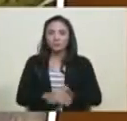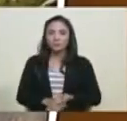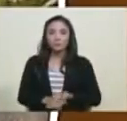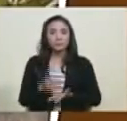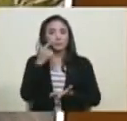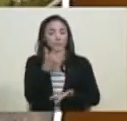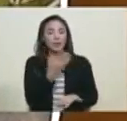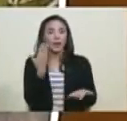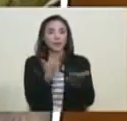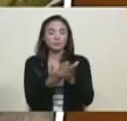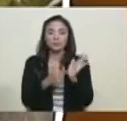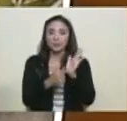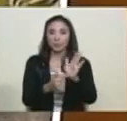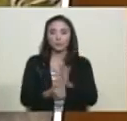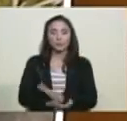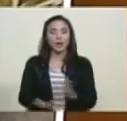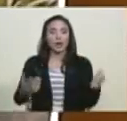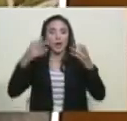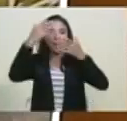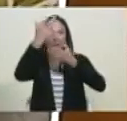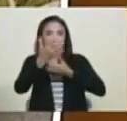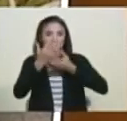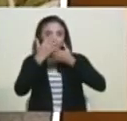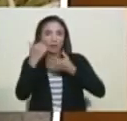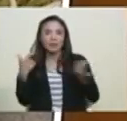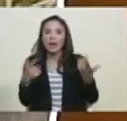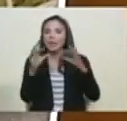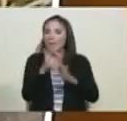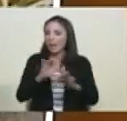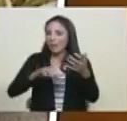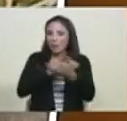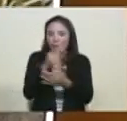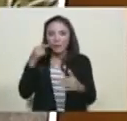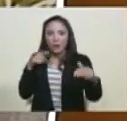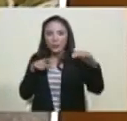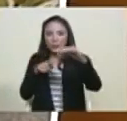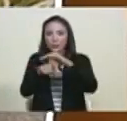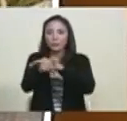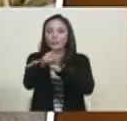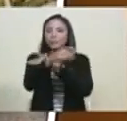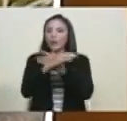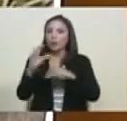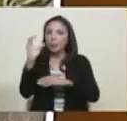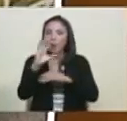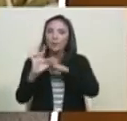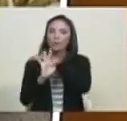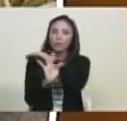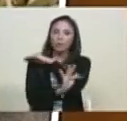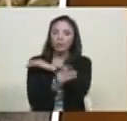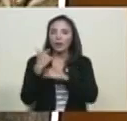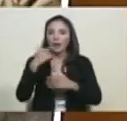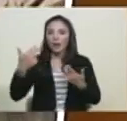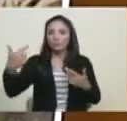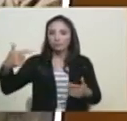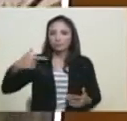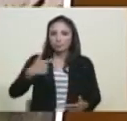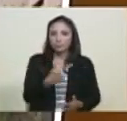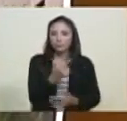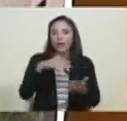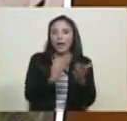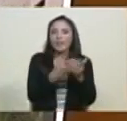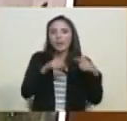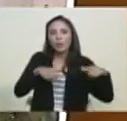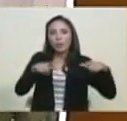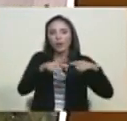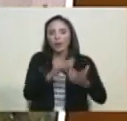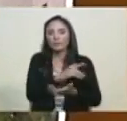que garantizar que los terroristas pasaran sin ningún problema al lado colombiano y llegaran hasta la finca